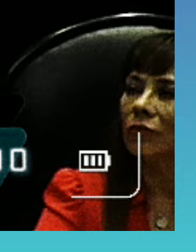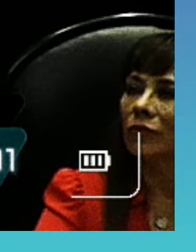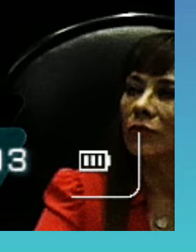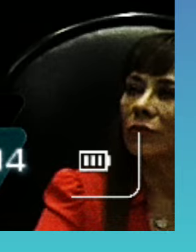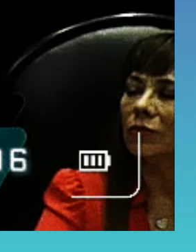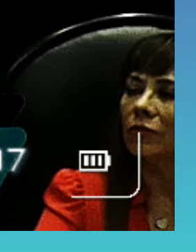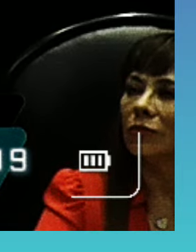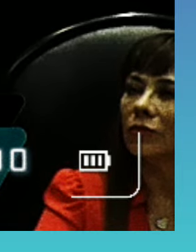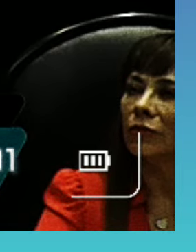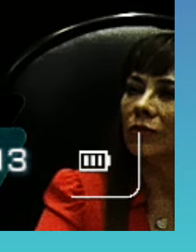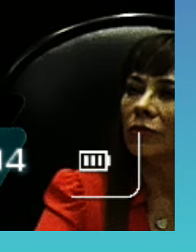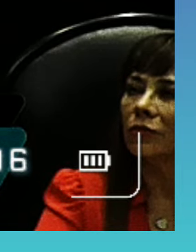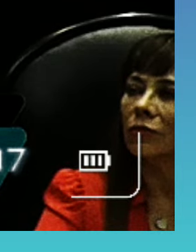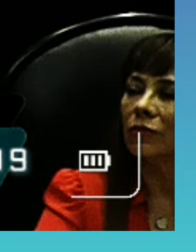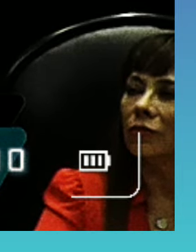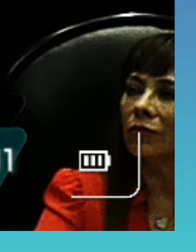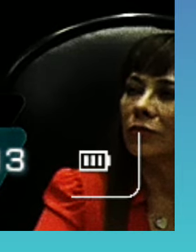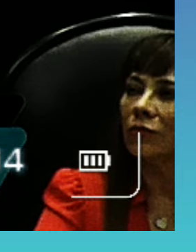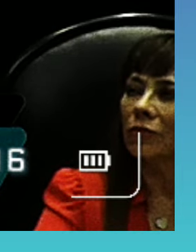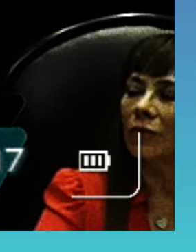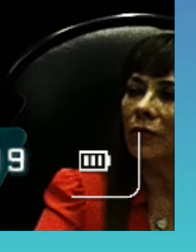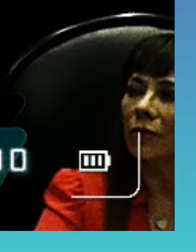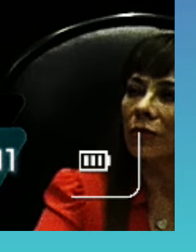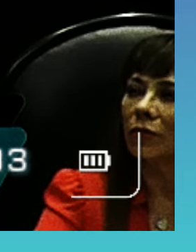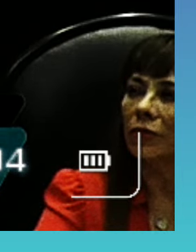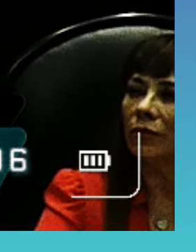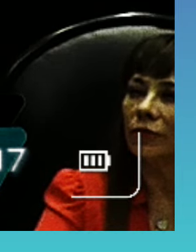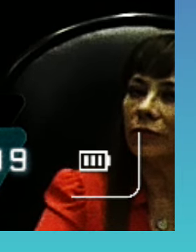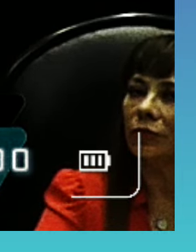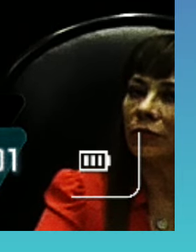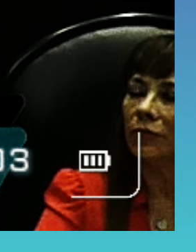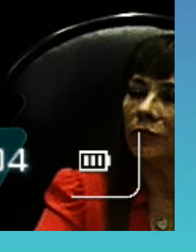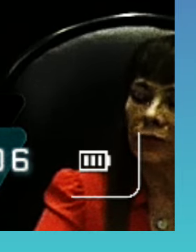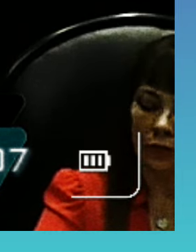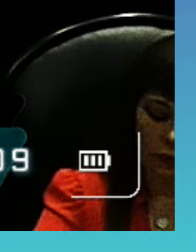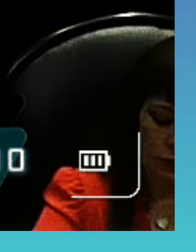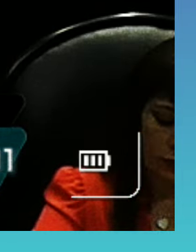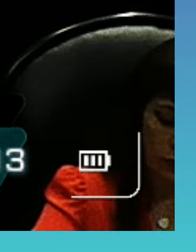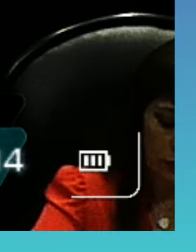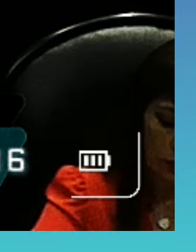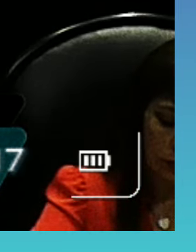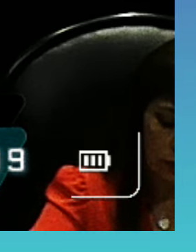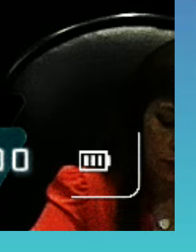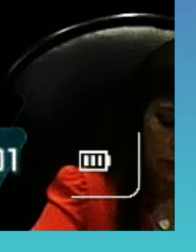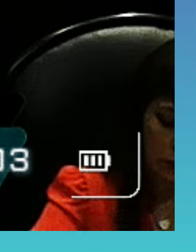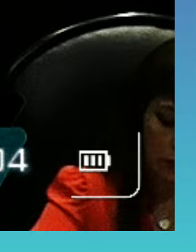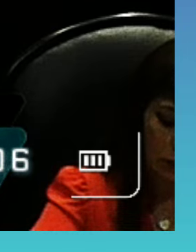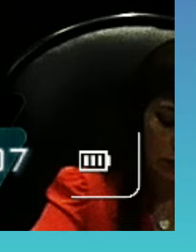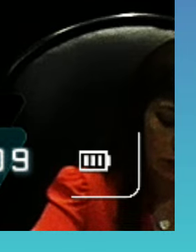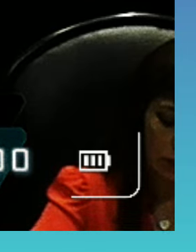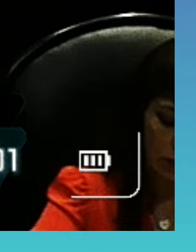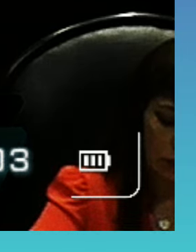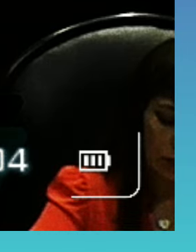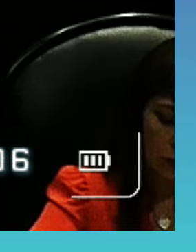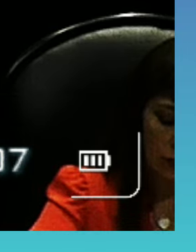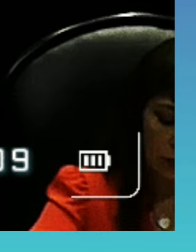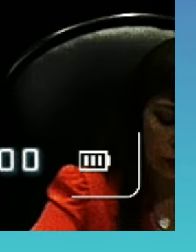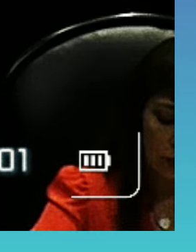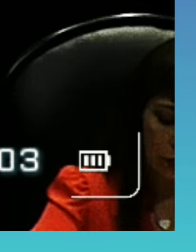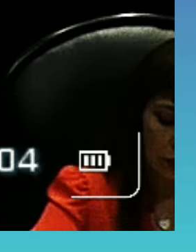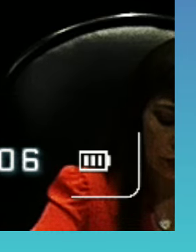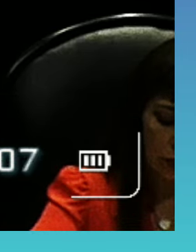regularidad constitucional a través del juicio de amparo, ni a un control difuso de